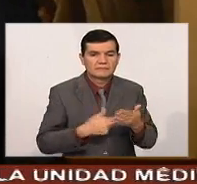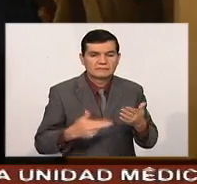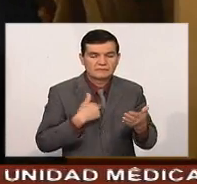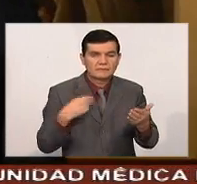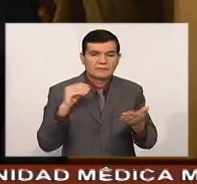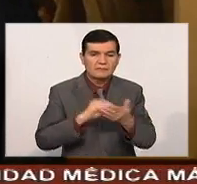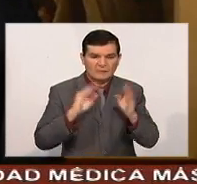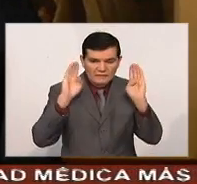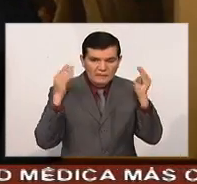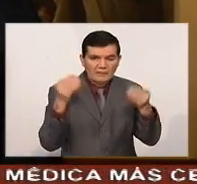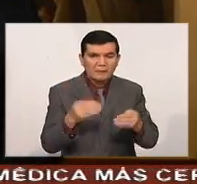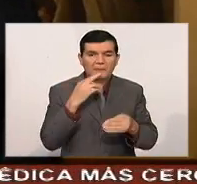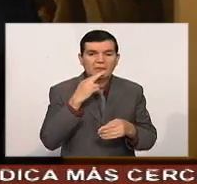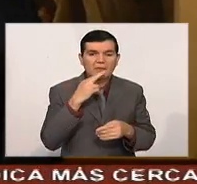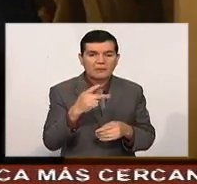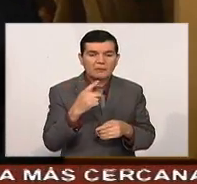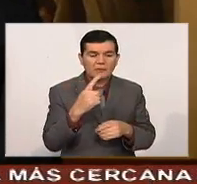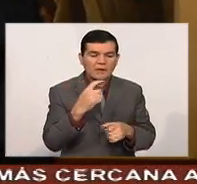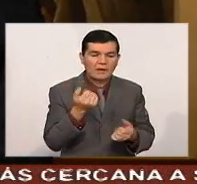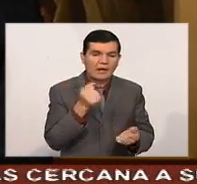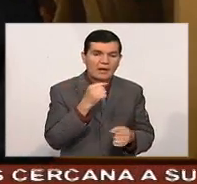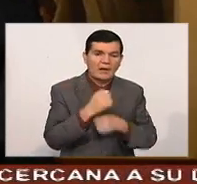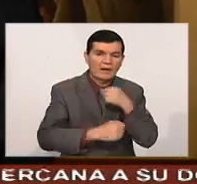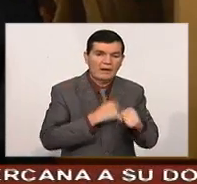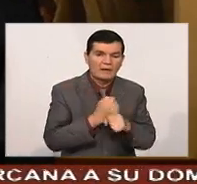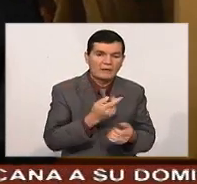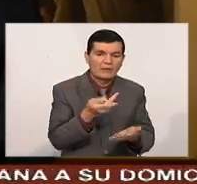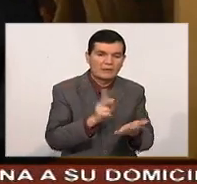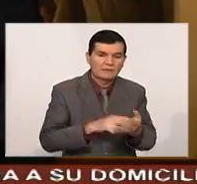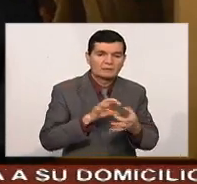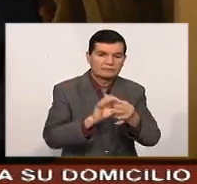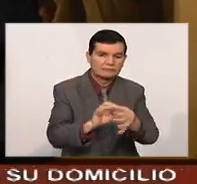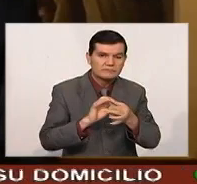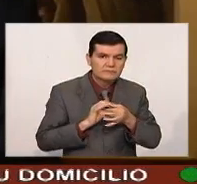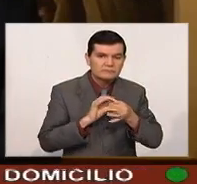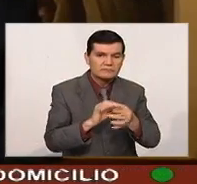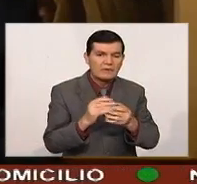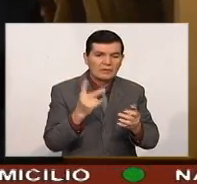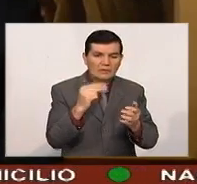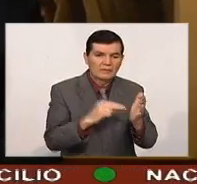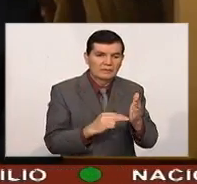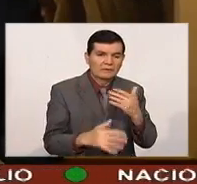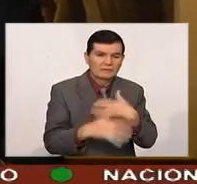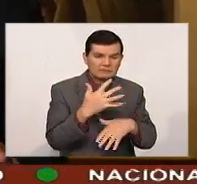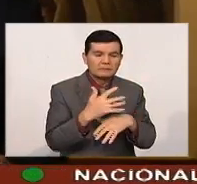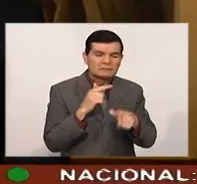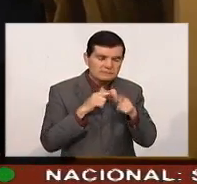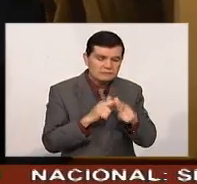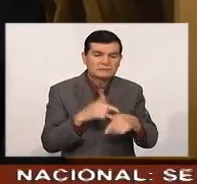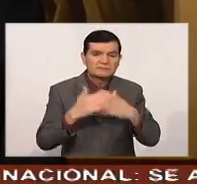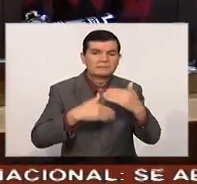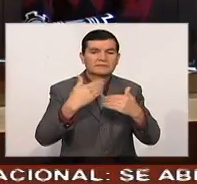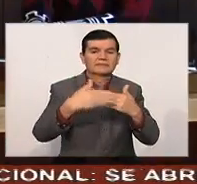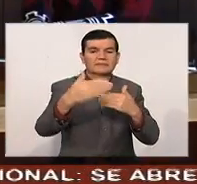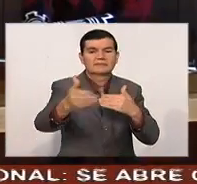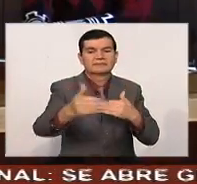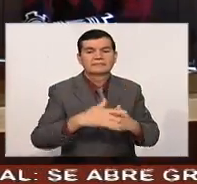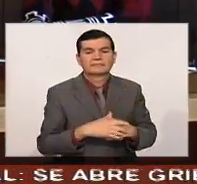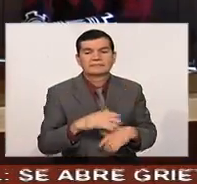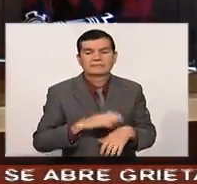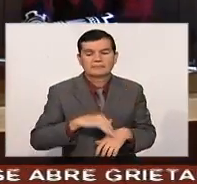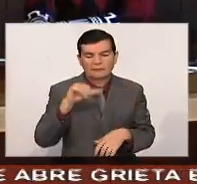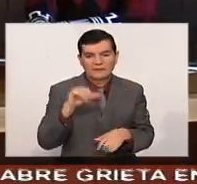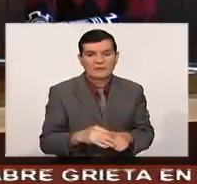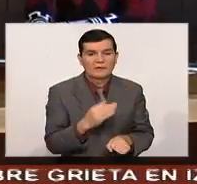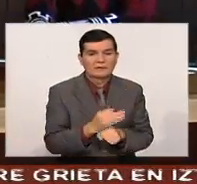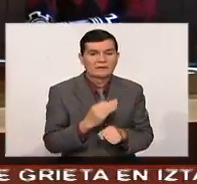concretos, pero creo que lo mejor del año dual no solo pasó en 2015, sino es lo que está por venir. Hoy por